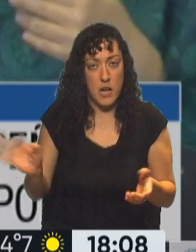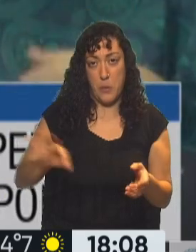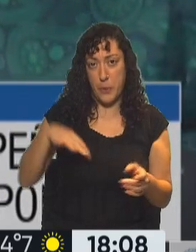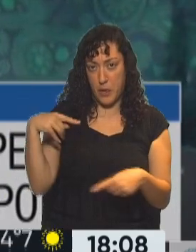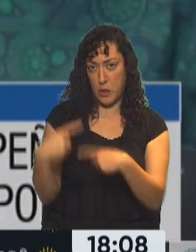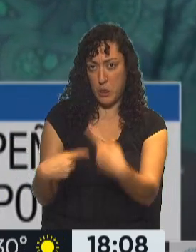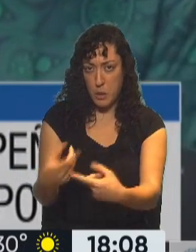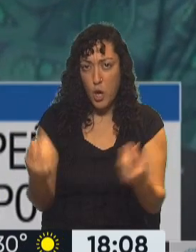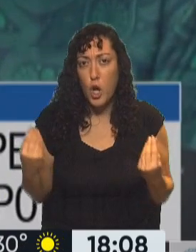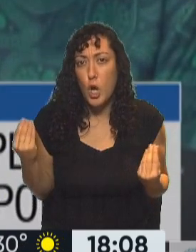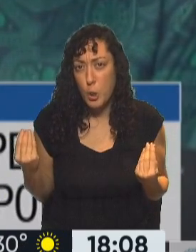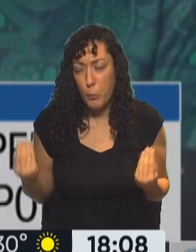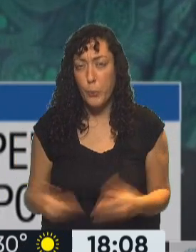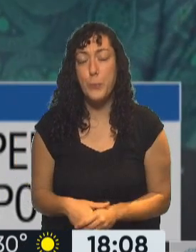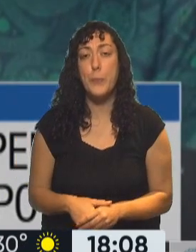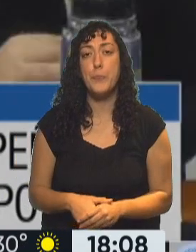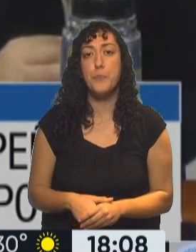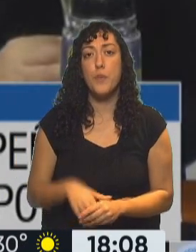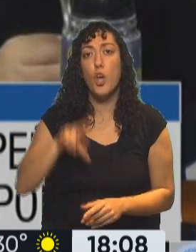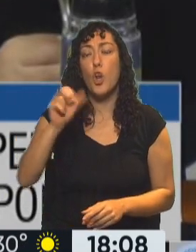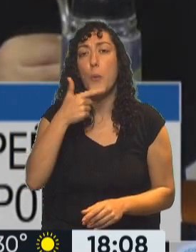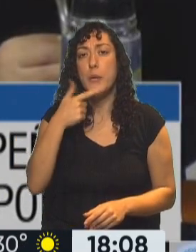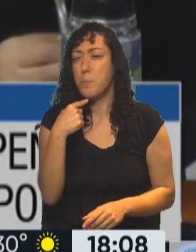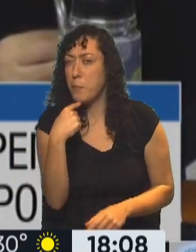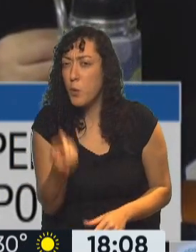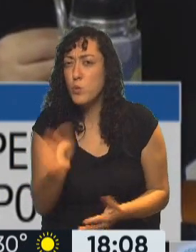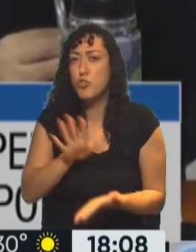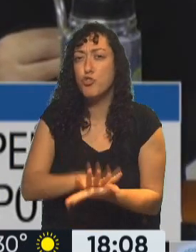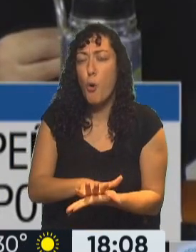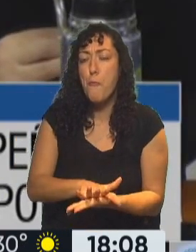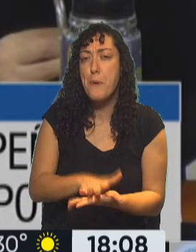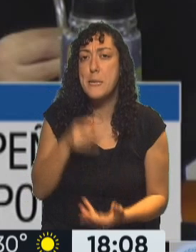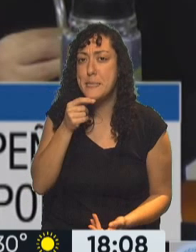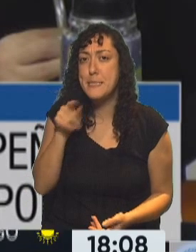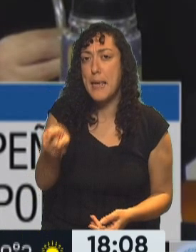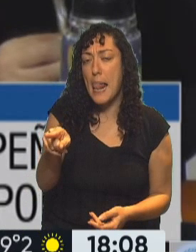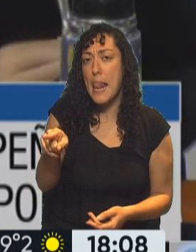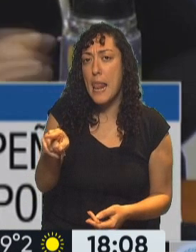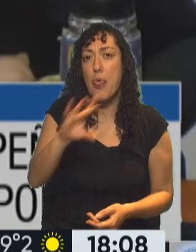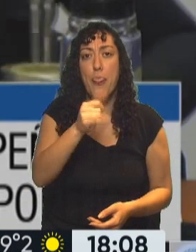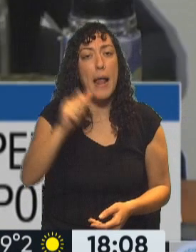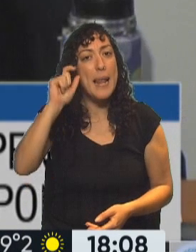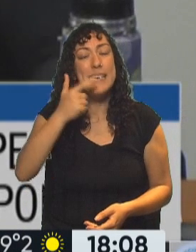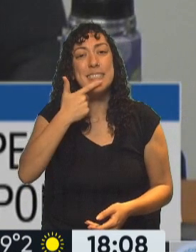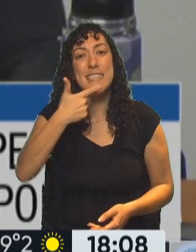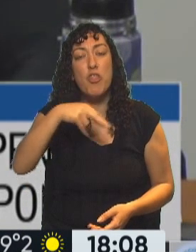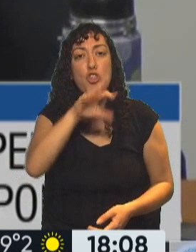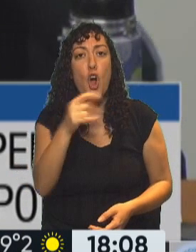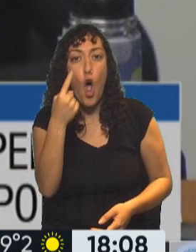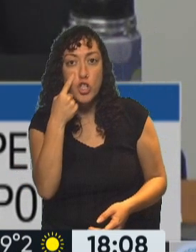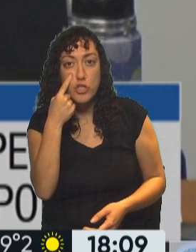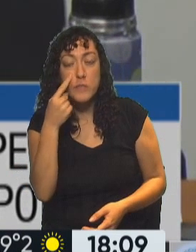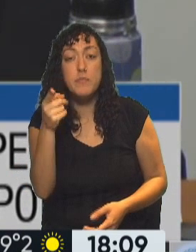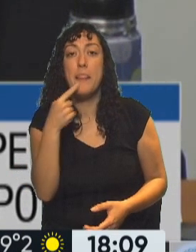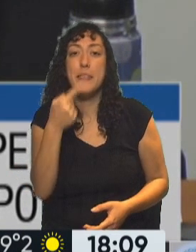Hubo una pregunta que le formularon a Robles respecto de si conocía a Marcelo D'Alessandro. Sí, ¿qué y dijo?